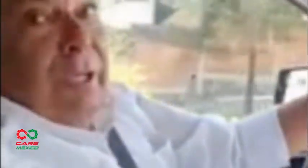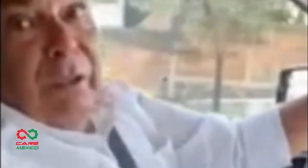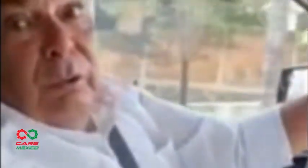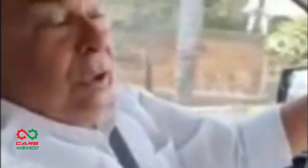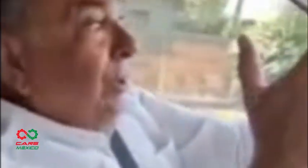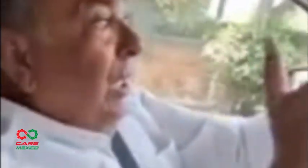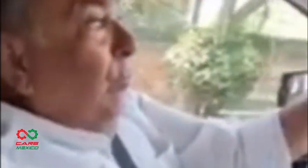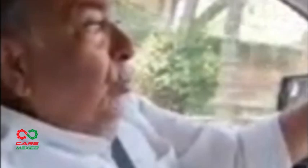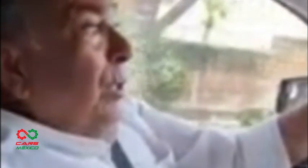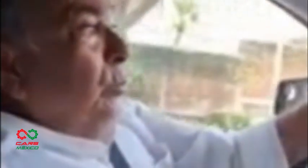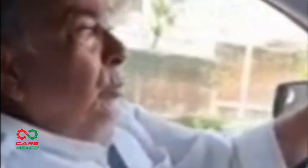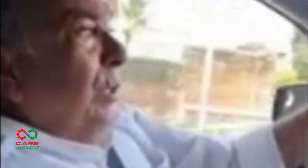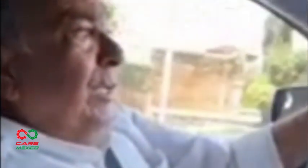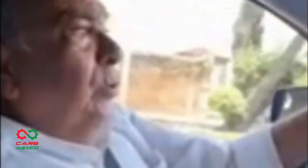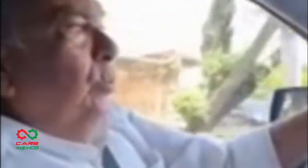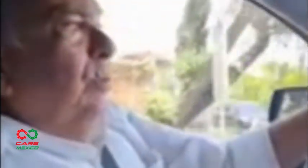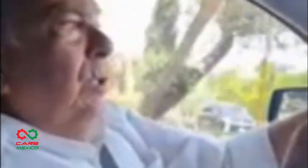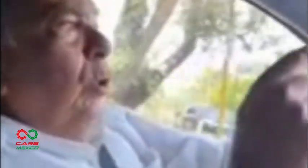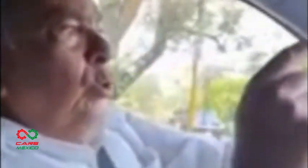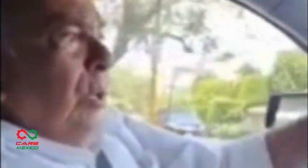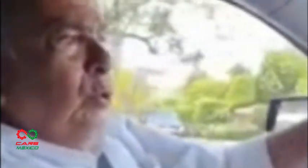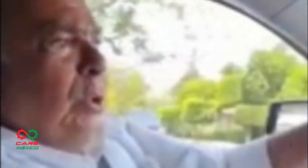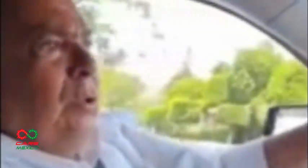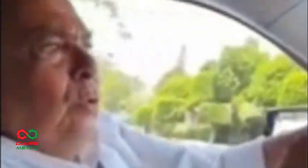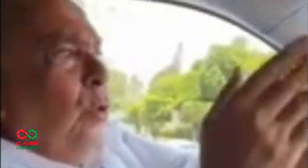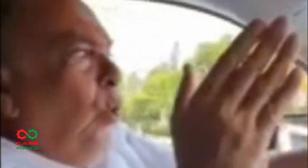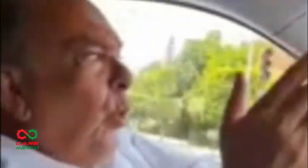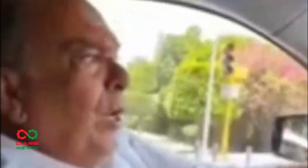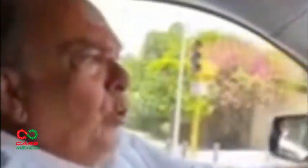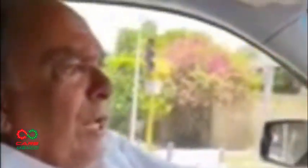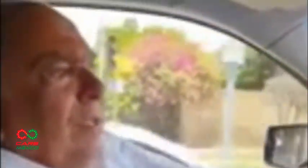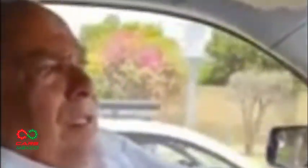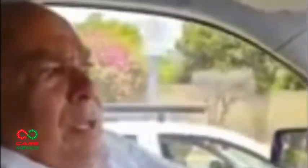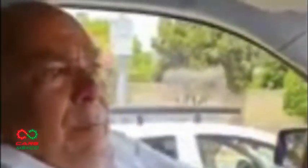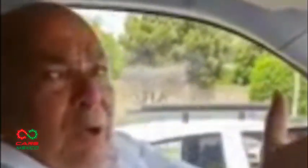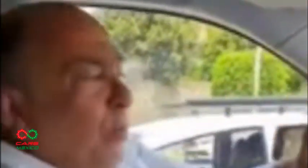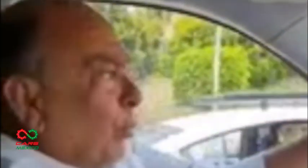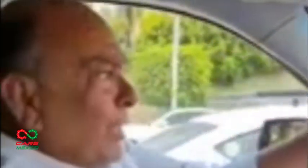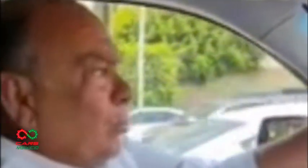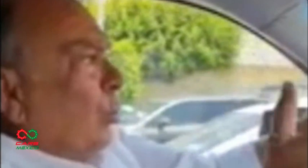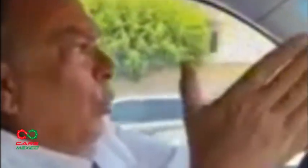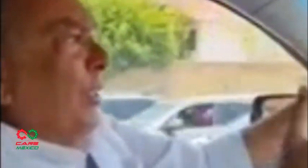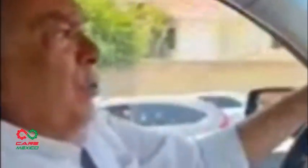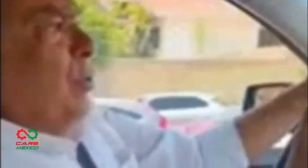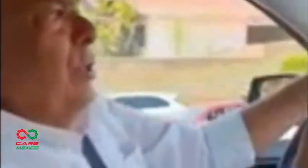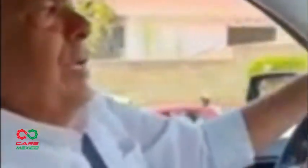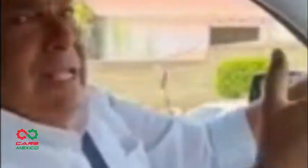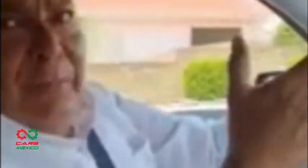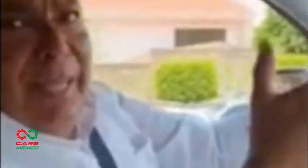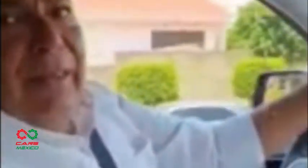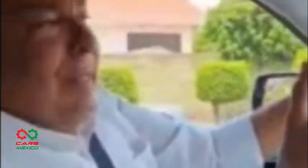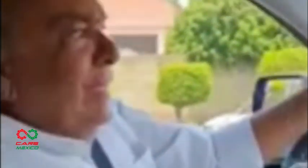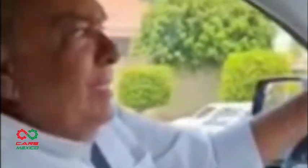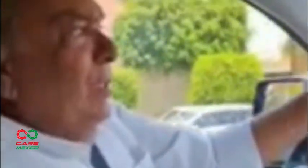lograr este proyecto de la Fórmula uno en Cancún lo estamos logrando lo voy a lograr mi compromiso lo he dicho